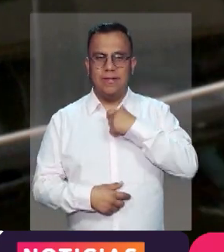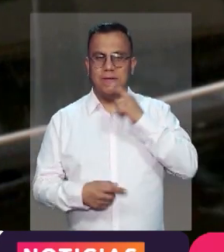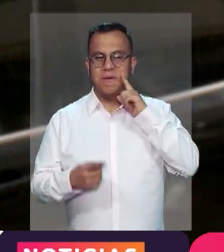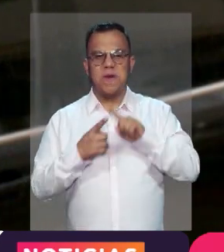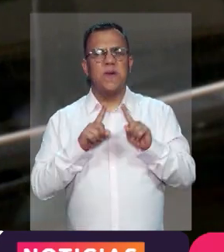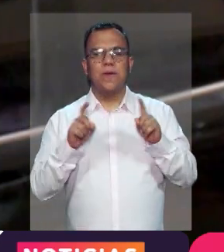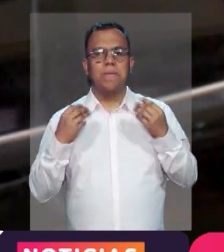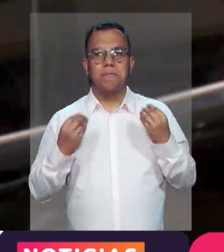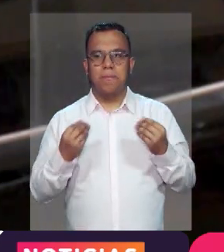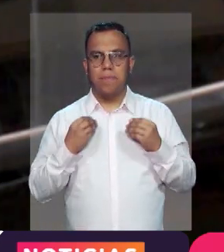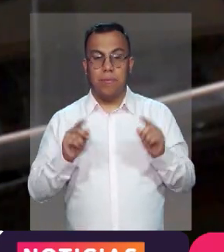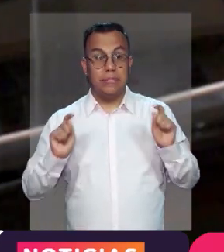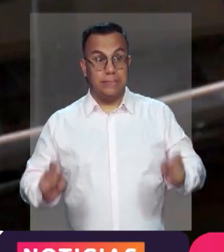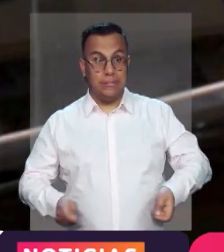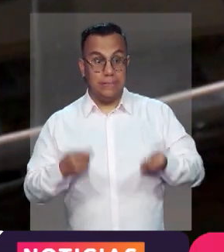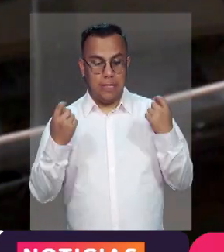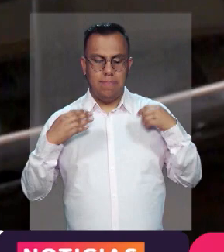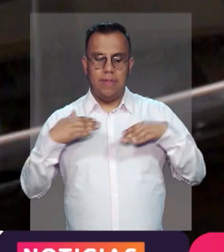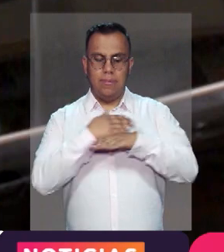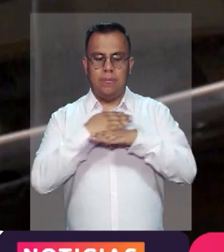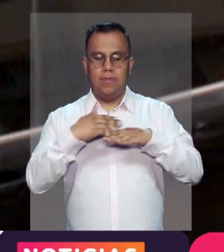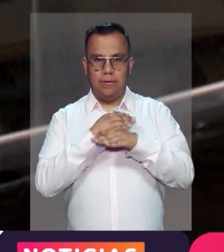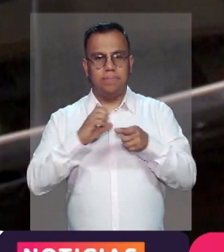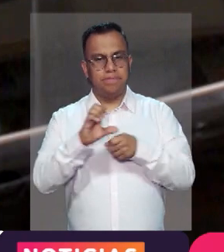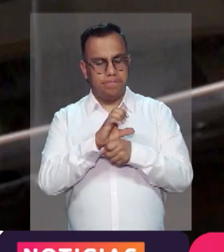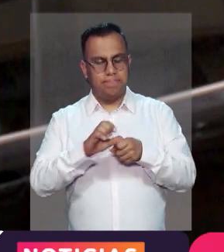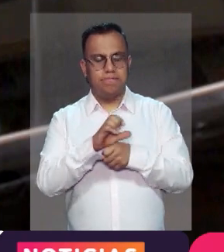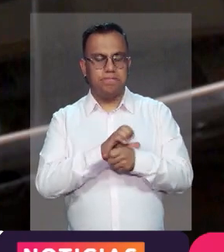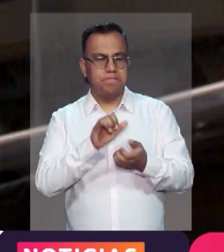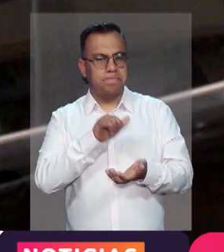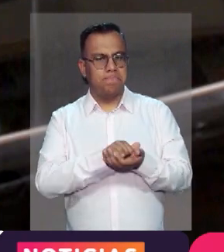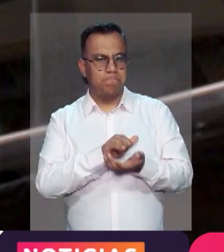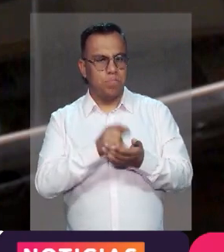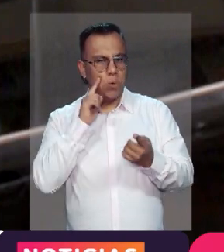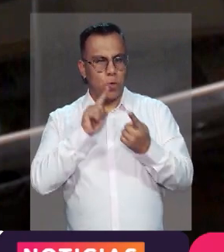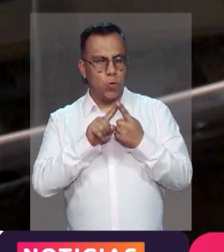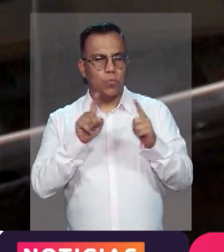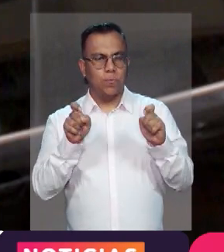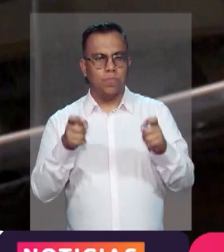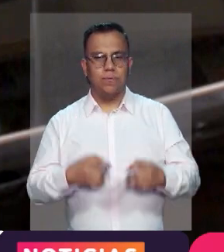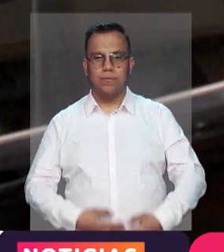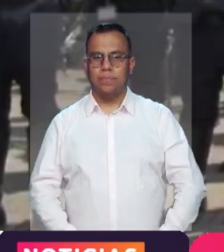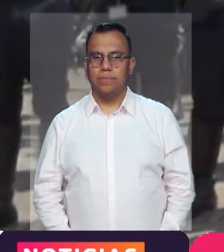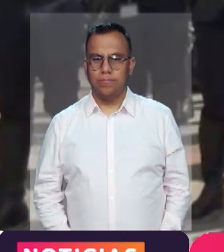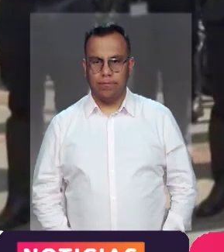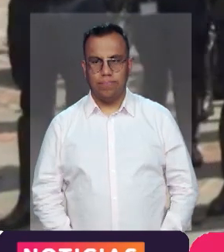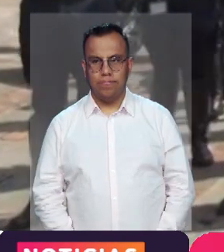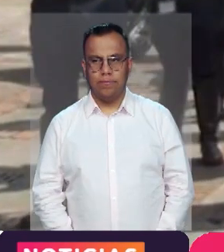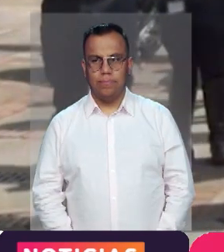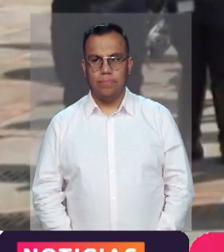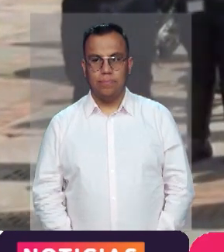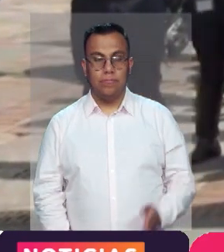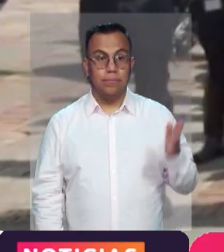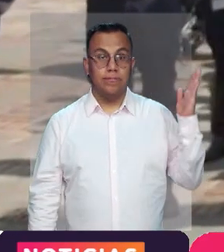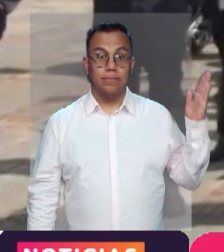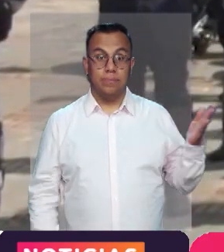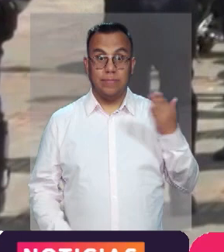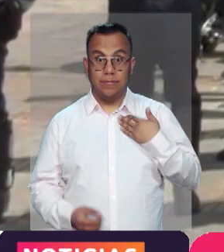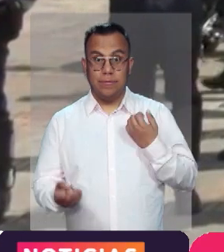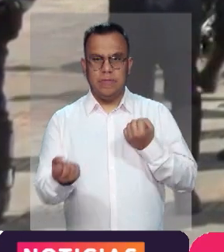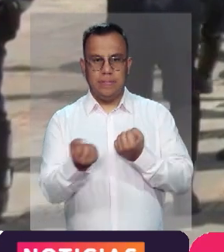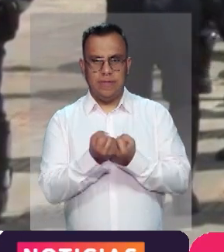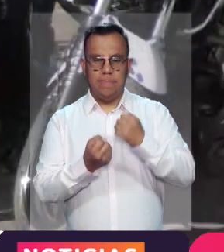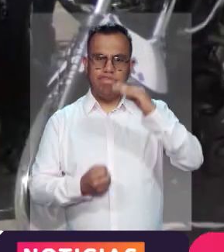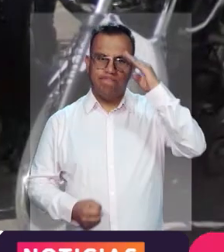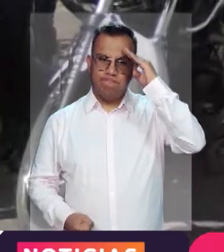para que salvaguarden las vías de los ciudadanos que conducen en sus vehículos. Para apoyar la labor de los